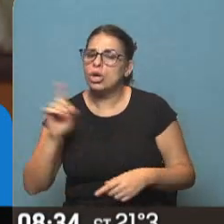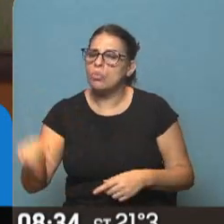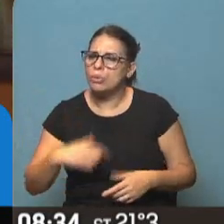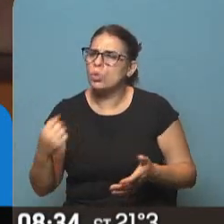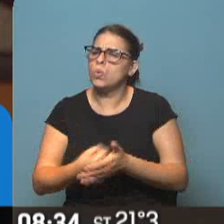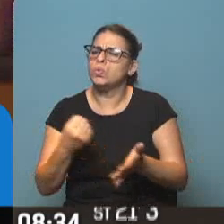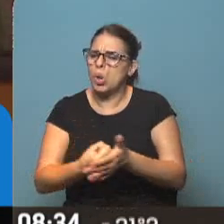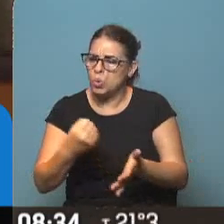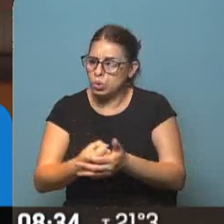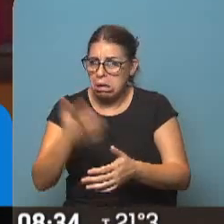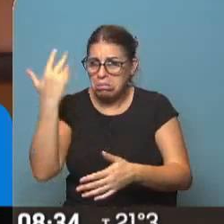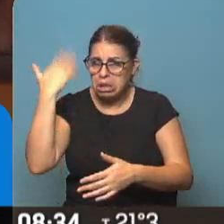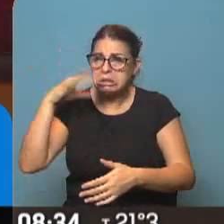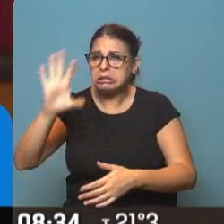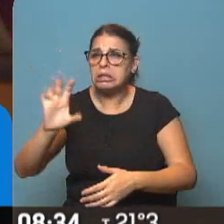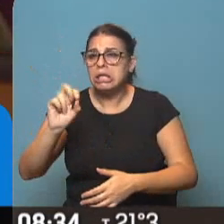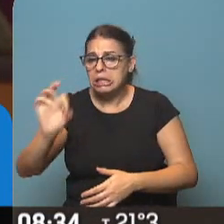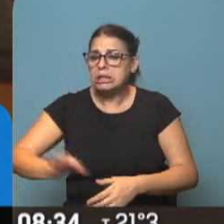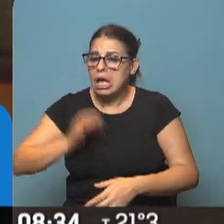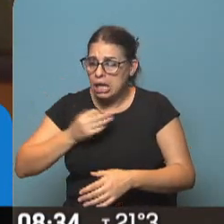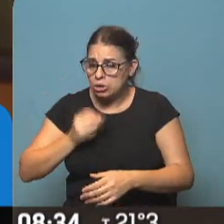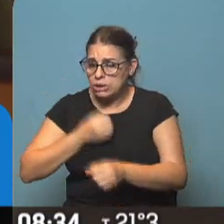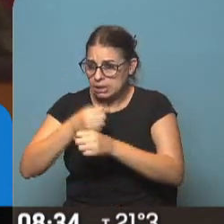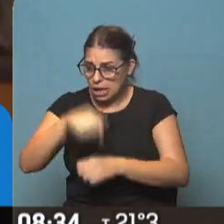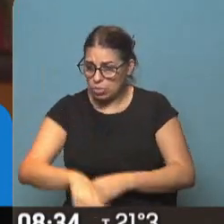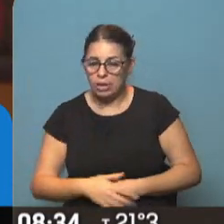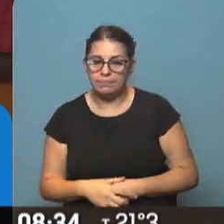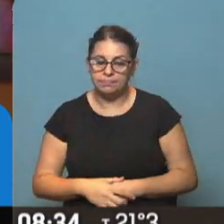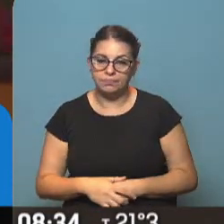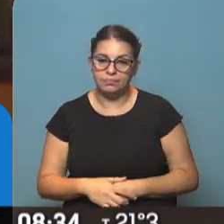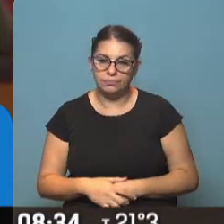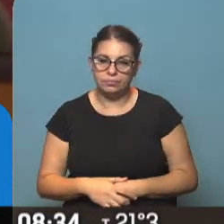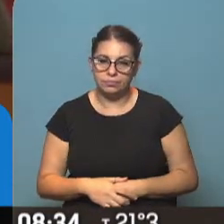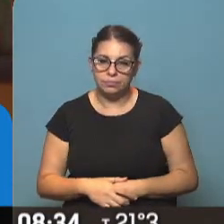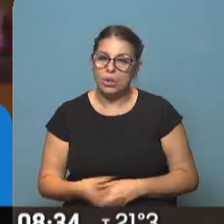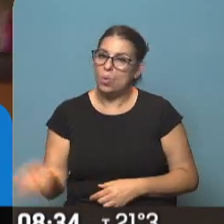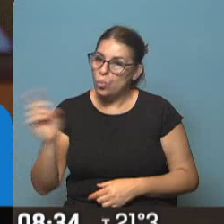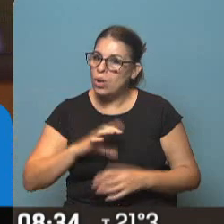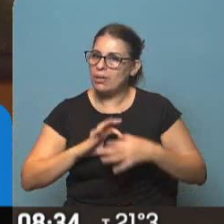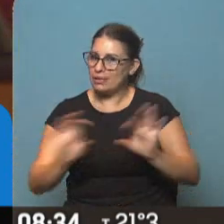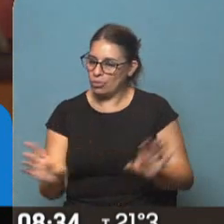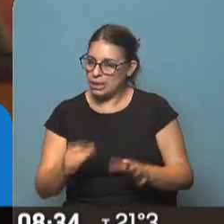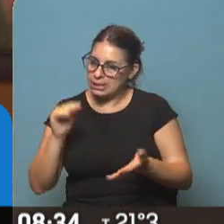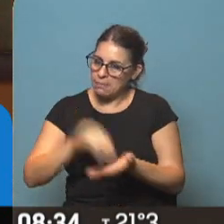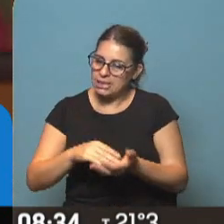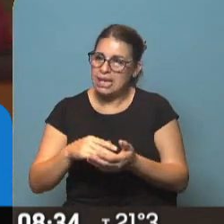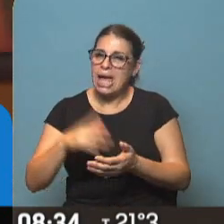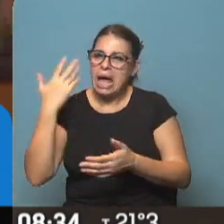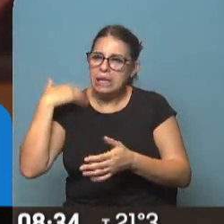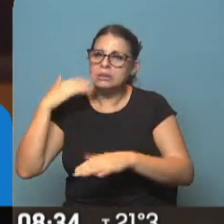hace por lo menos 30 años son más de 30 años desde la vuelta a la democracia más todo lo construido